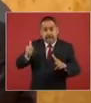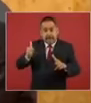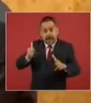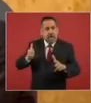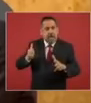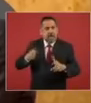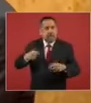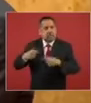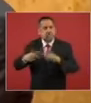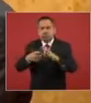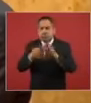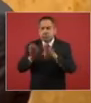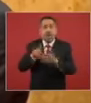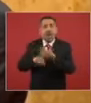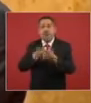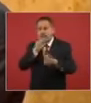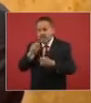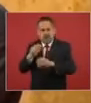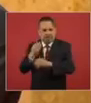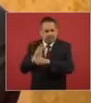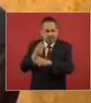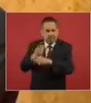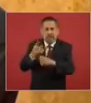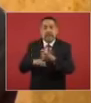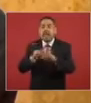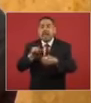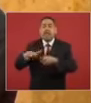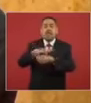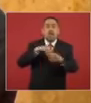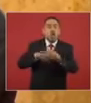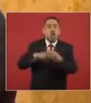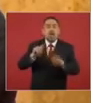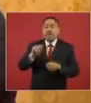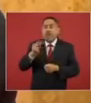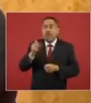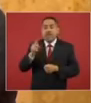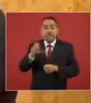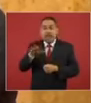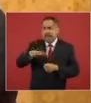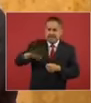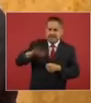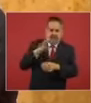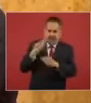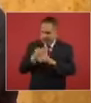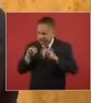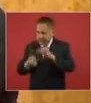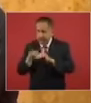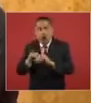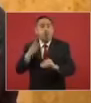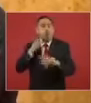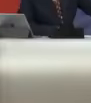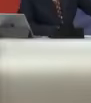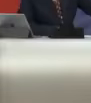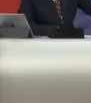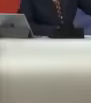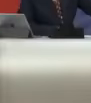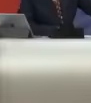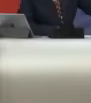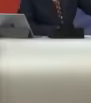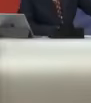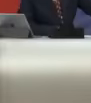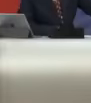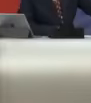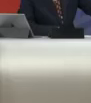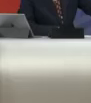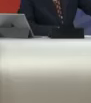el tema. Luego por ahí en marzo salía y decía, hay que salir al restaurante, hay que abrazarnos, no pasa nada, mensaje, no hay que